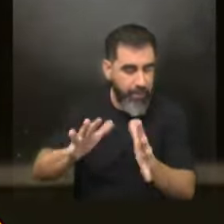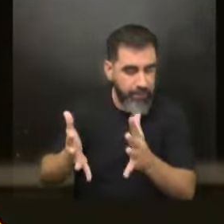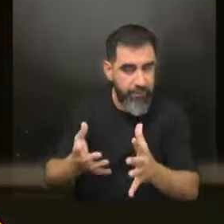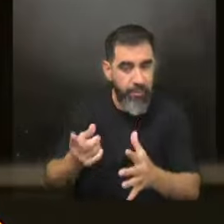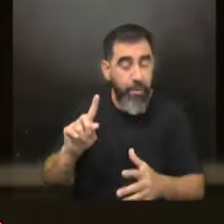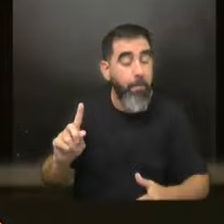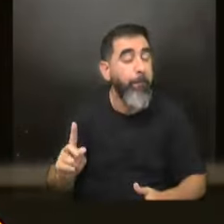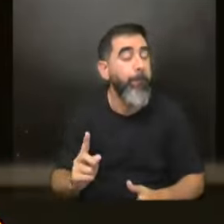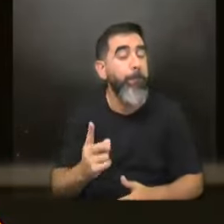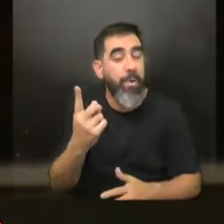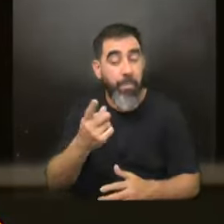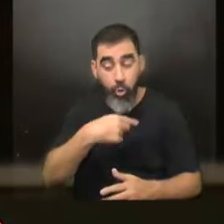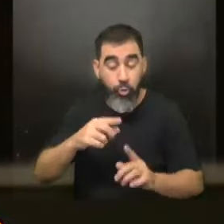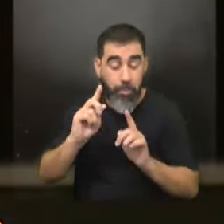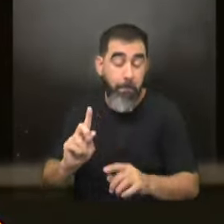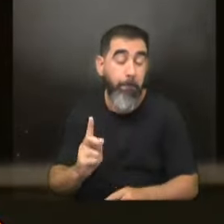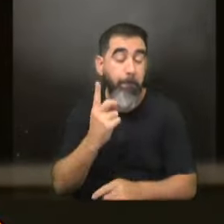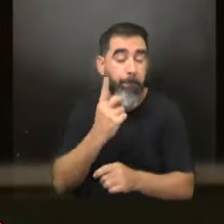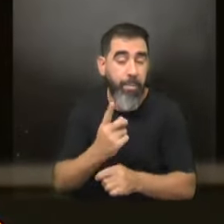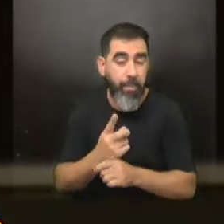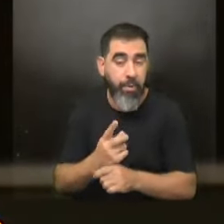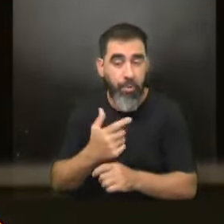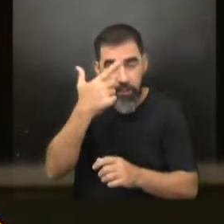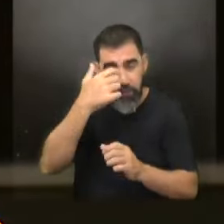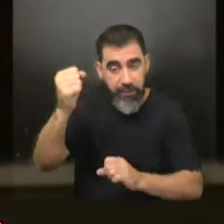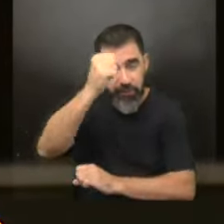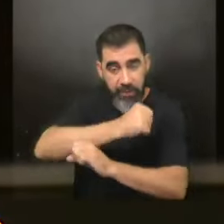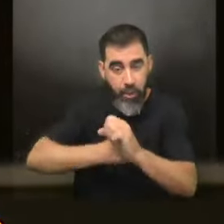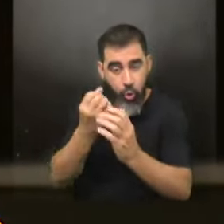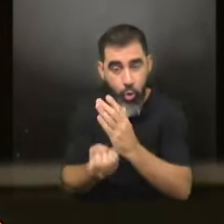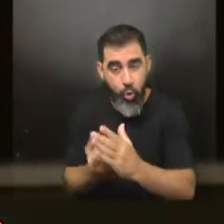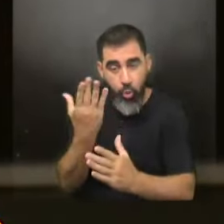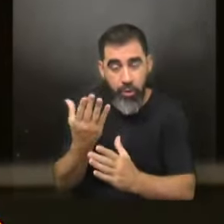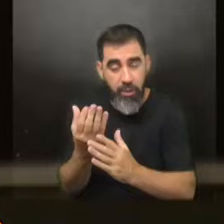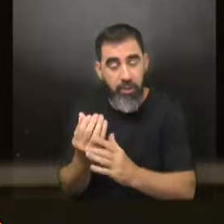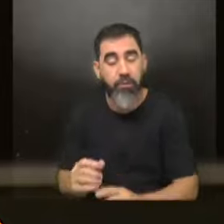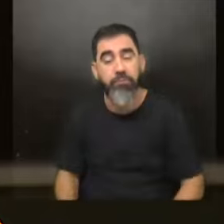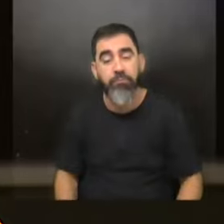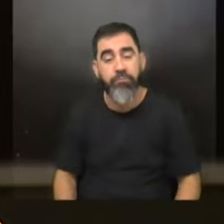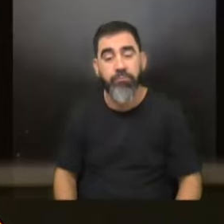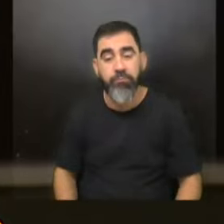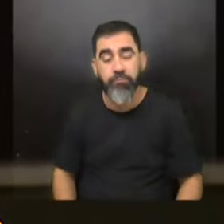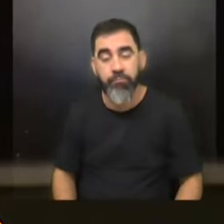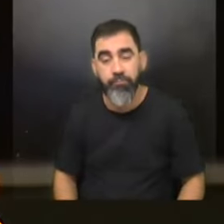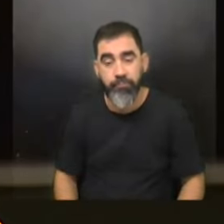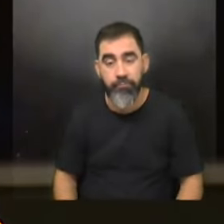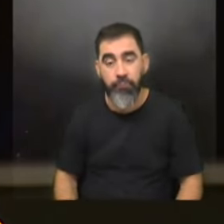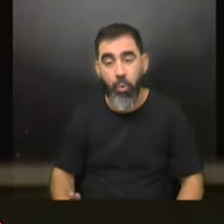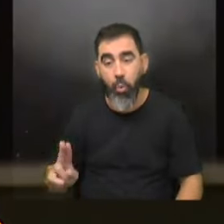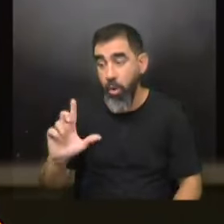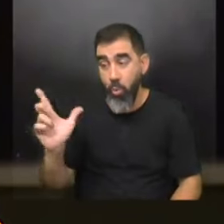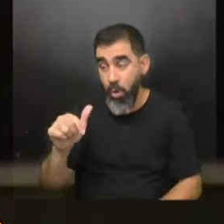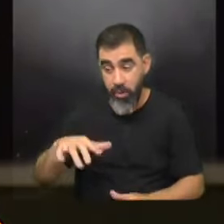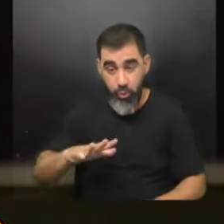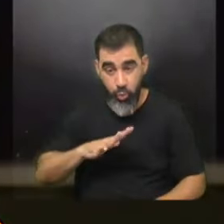las primeras y somos de los primeros. Entonces, tecnología de punta, algo disruptivo también. La adopción, en Uruguay no existen estas cosas